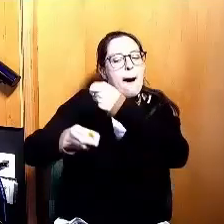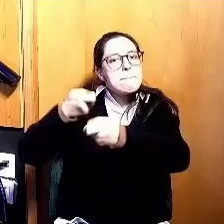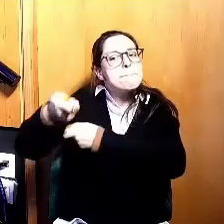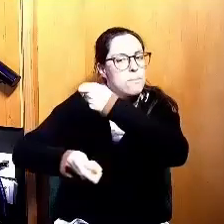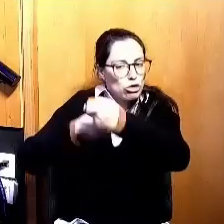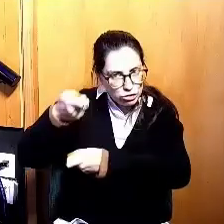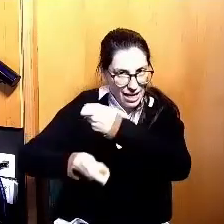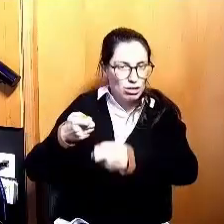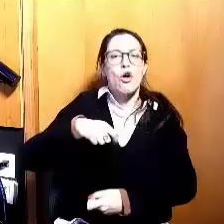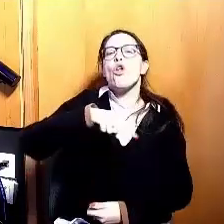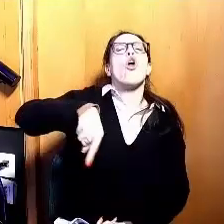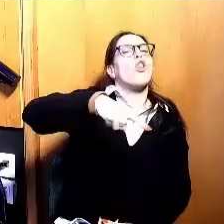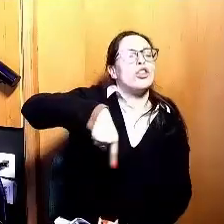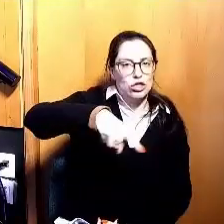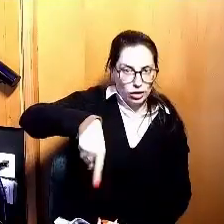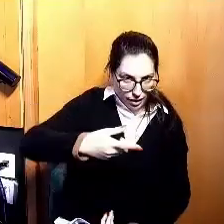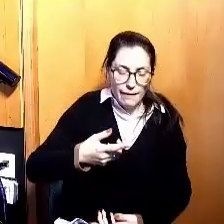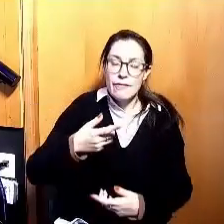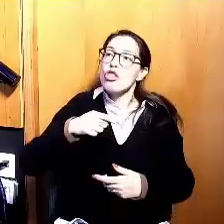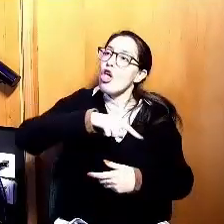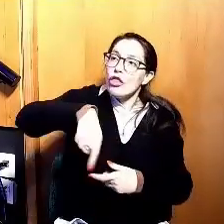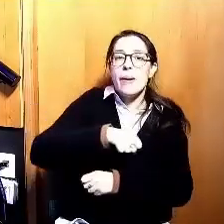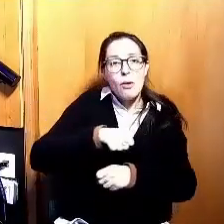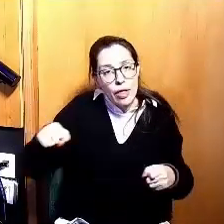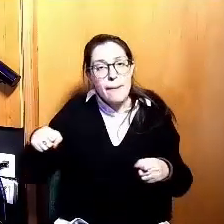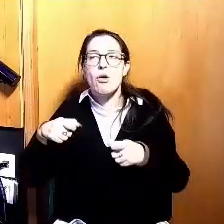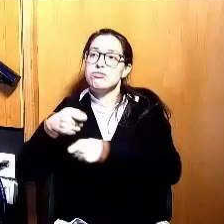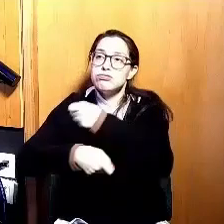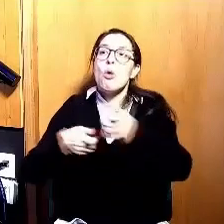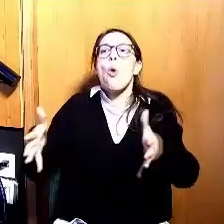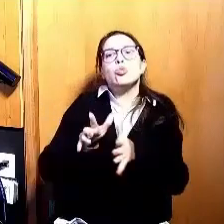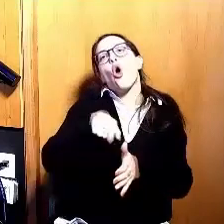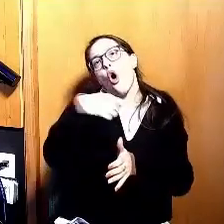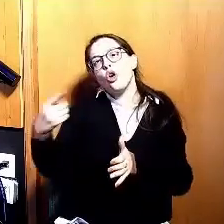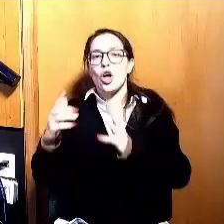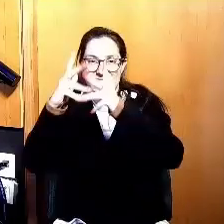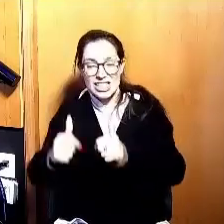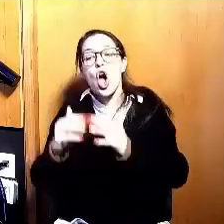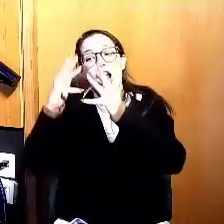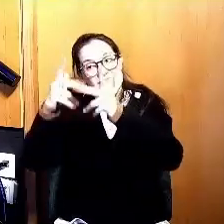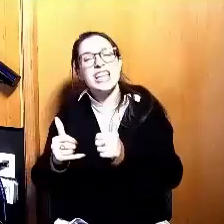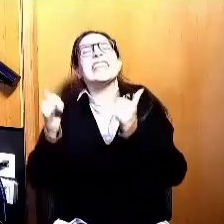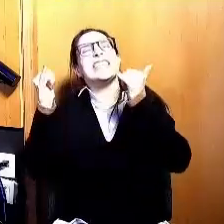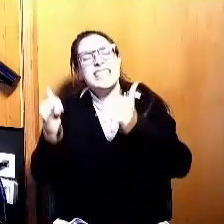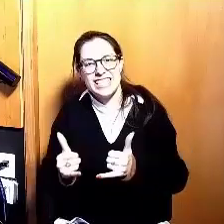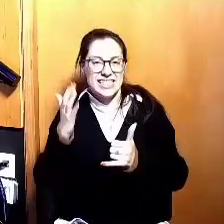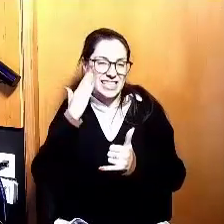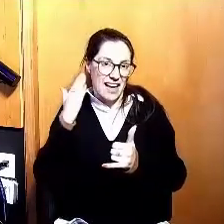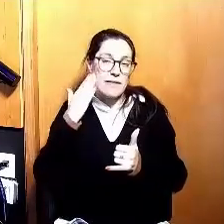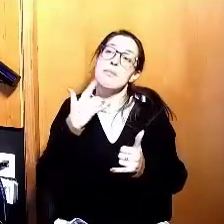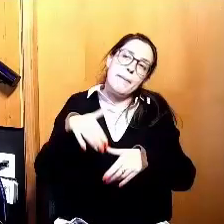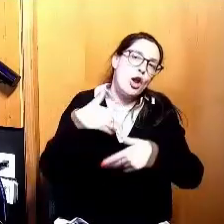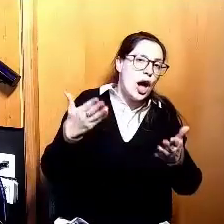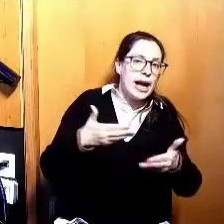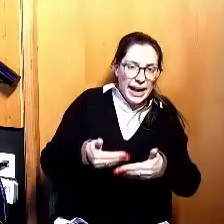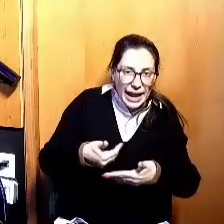áreas temáticas de dónde podemos construir con otro tipo de organizaciones que sí sean expertas, no sé, en género, en cambio